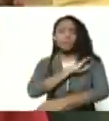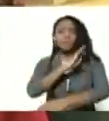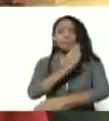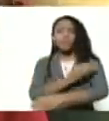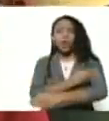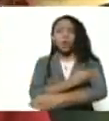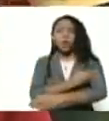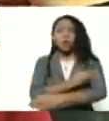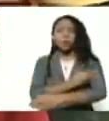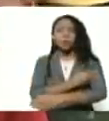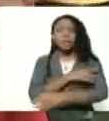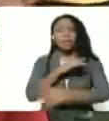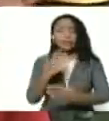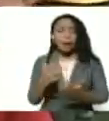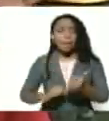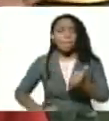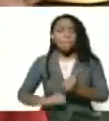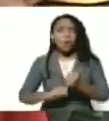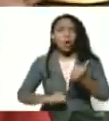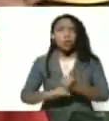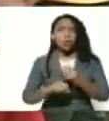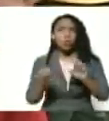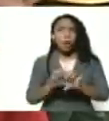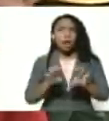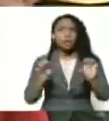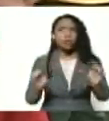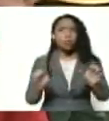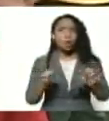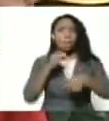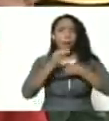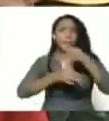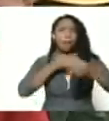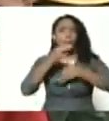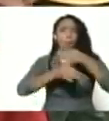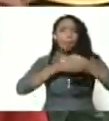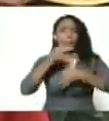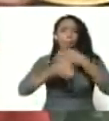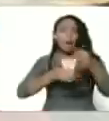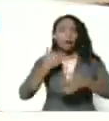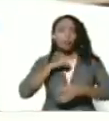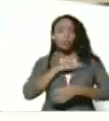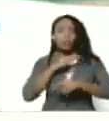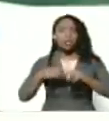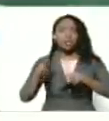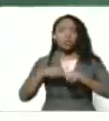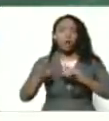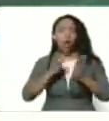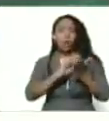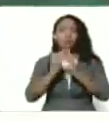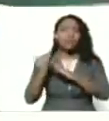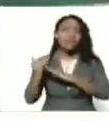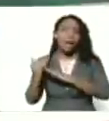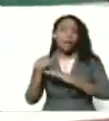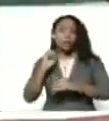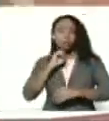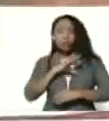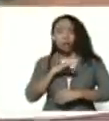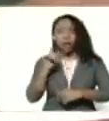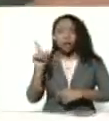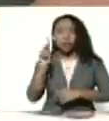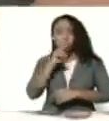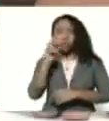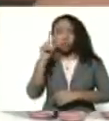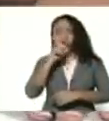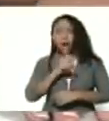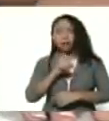fortalecer, ¿verdad?, de fortalecer la educación y de contarle a nuestros niños en la comunidad la historia. Ahorita, en estos